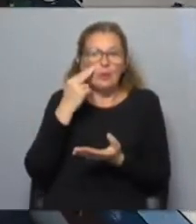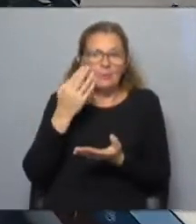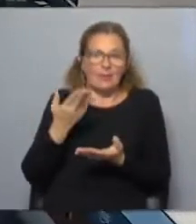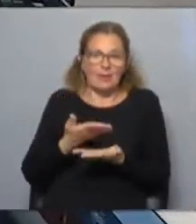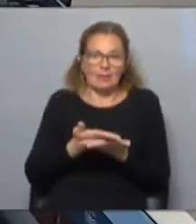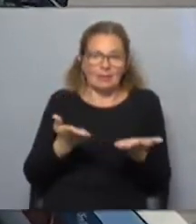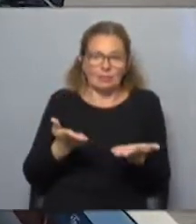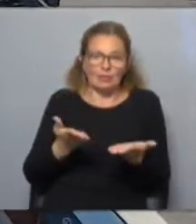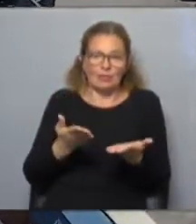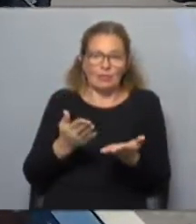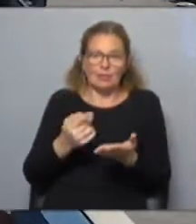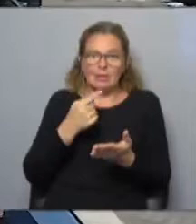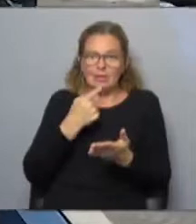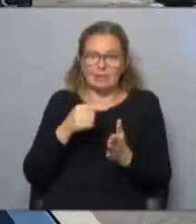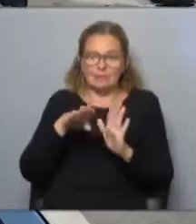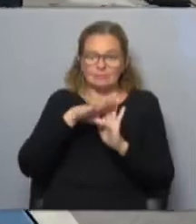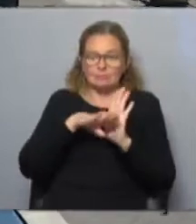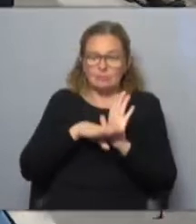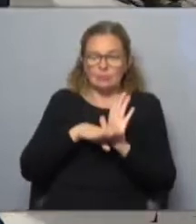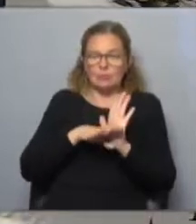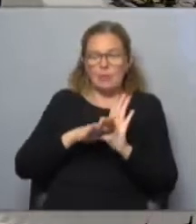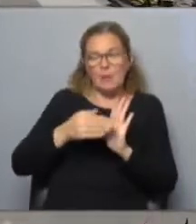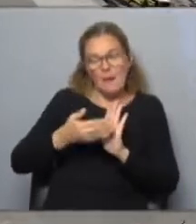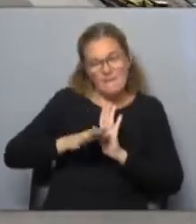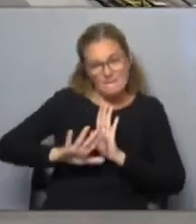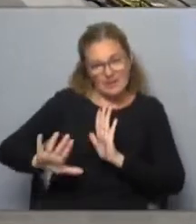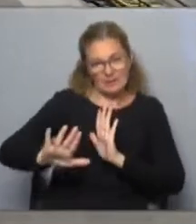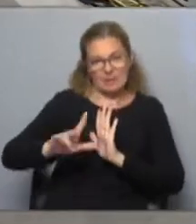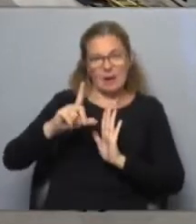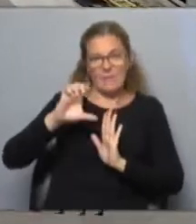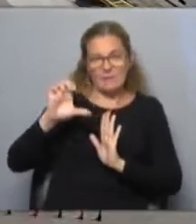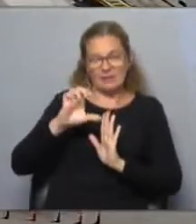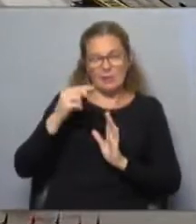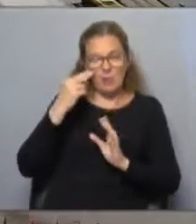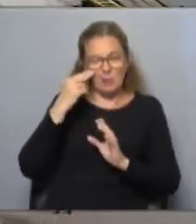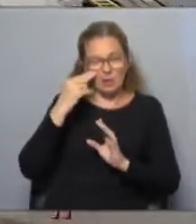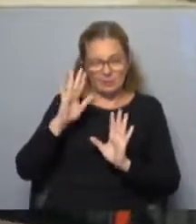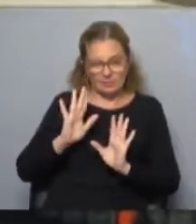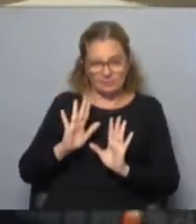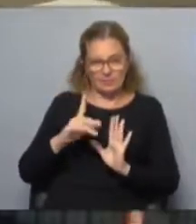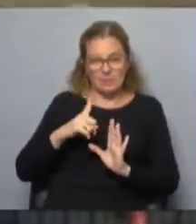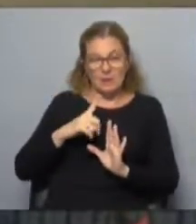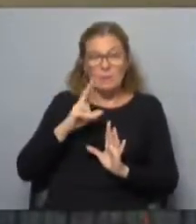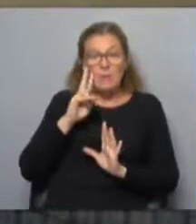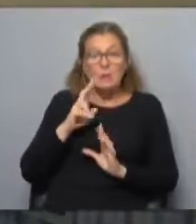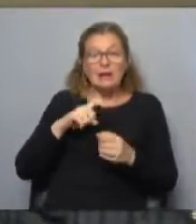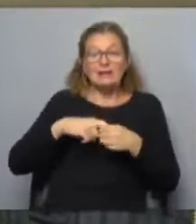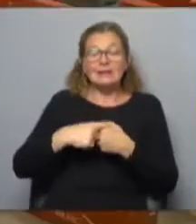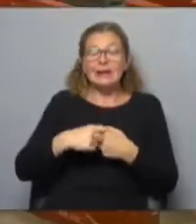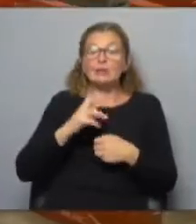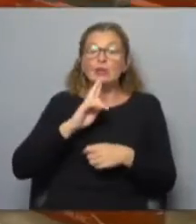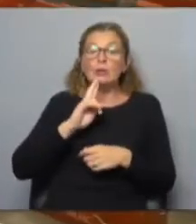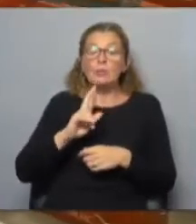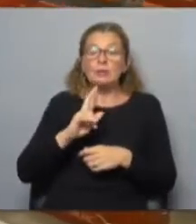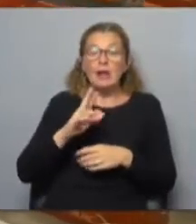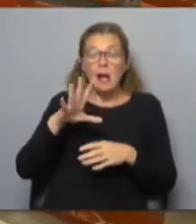los anuncios que ahora quedan postergados de parte de la empresa generaran un conflicto. Vamos a ver cómo reacciona el sindicato ante todo esto.